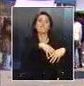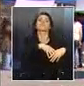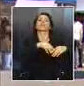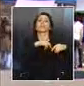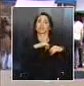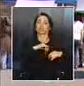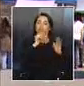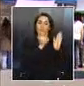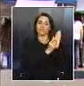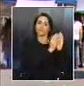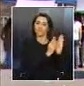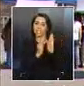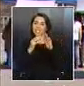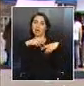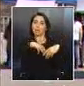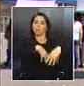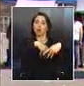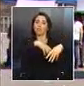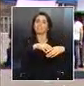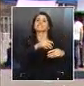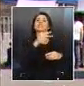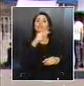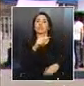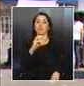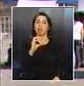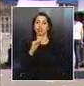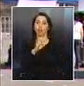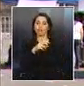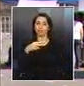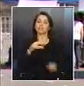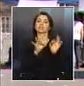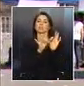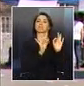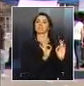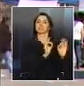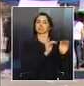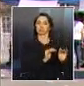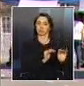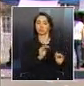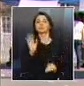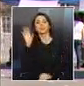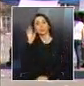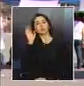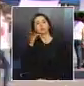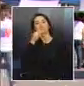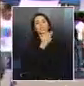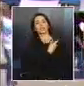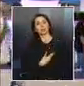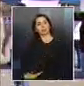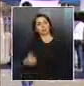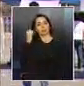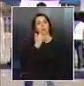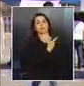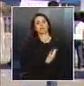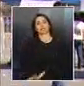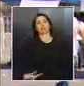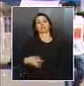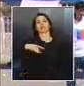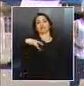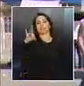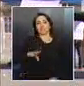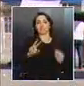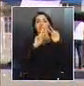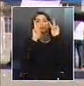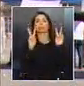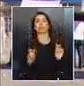movilizaciones de la confech se mantenga pasemos a escuchar las palabras entonces des de Sebastián Piñera el presidente de Chile a raíces de los temas